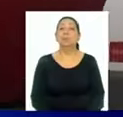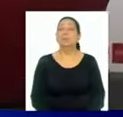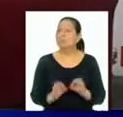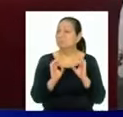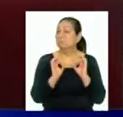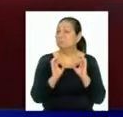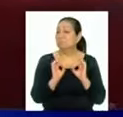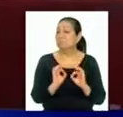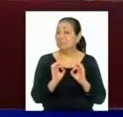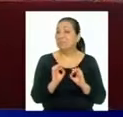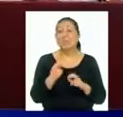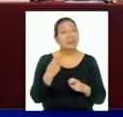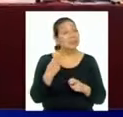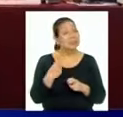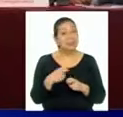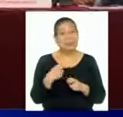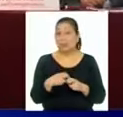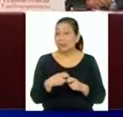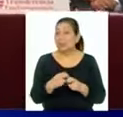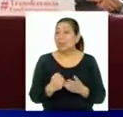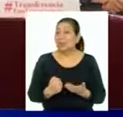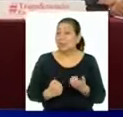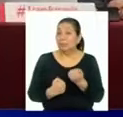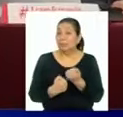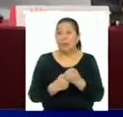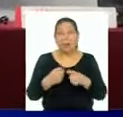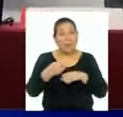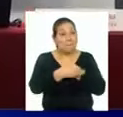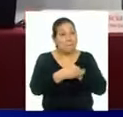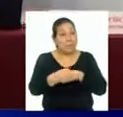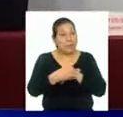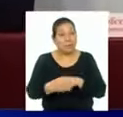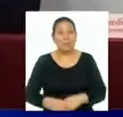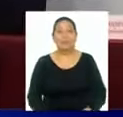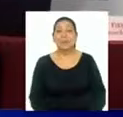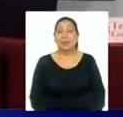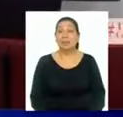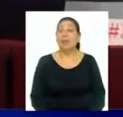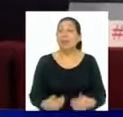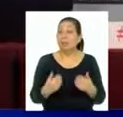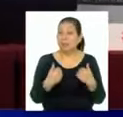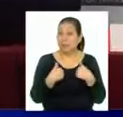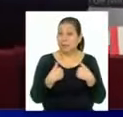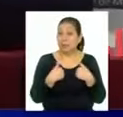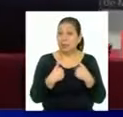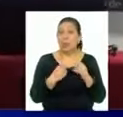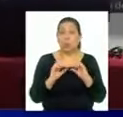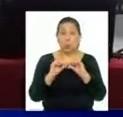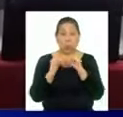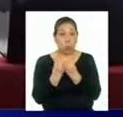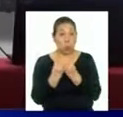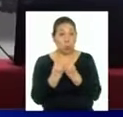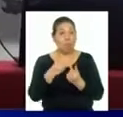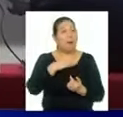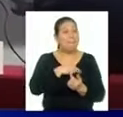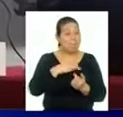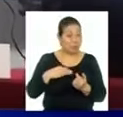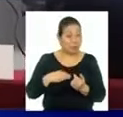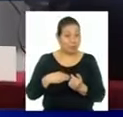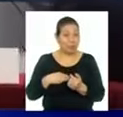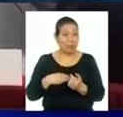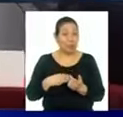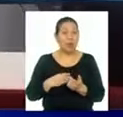siempre es difícil la atención en las regiones. Tenemos nosotros un equipo y un ministro que está a cargo